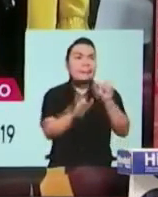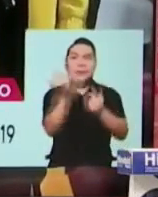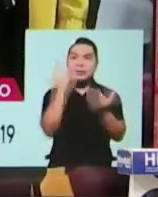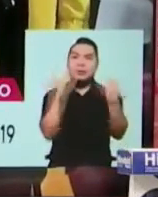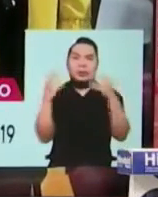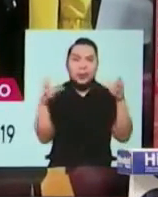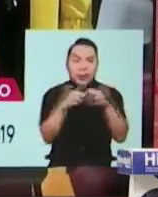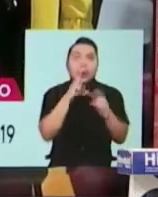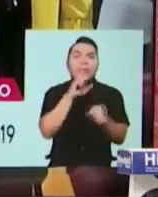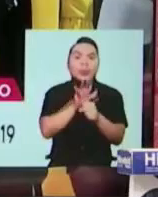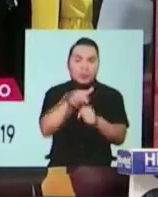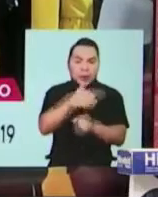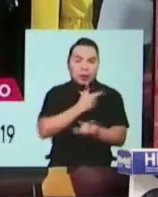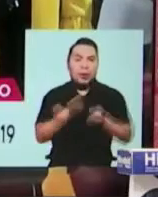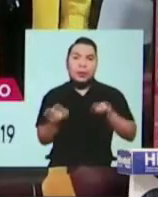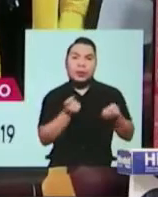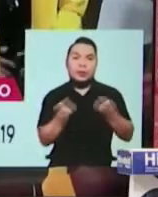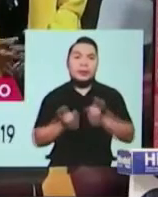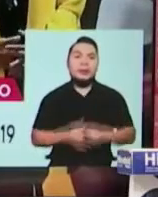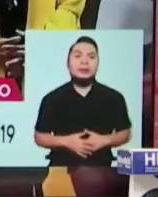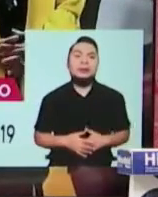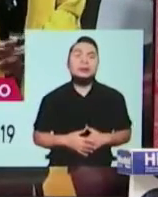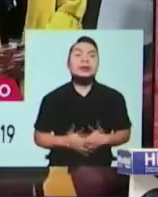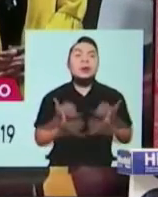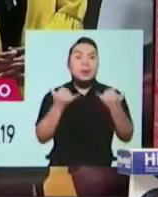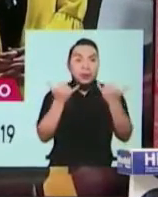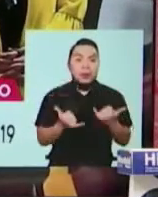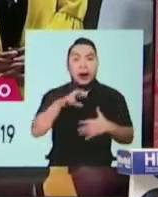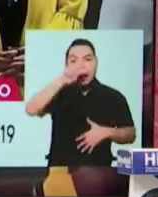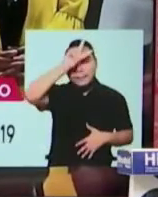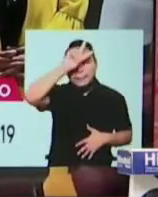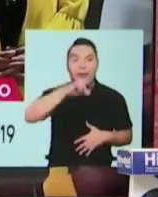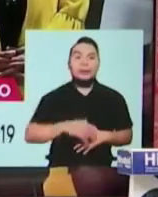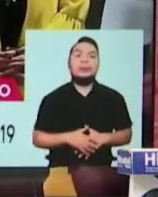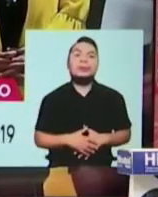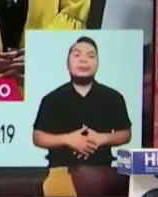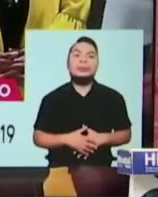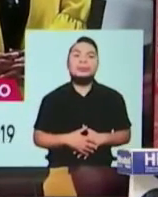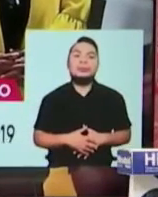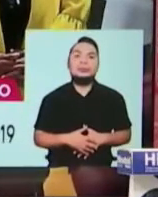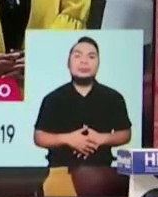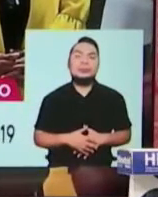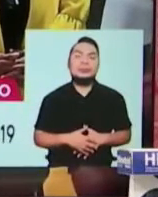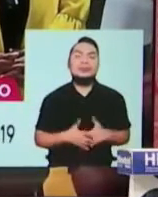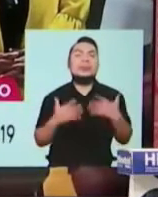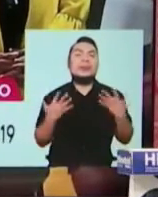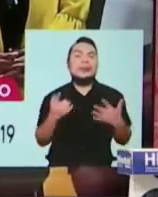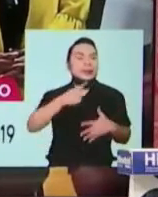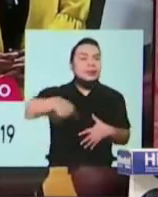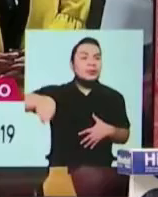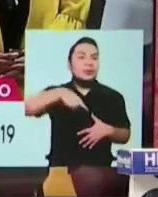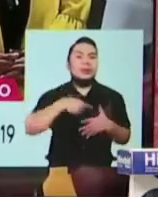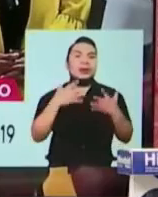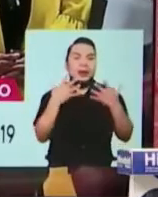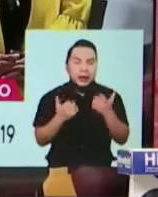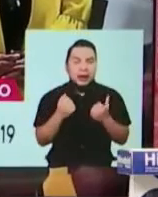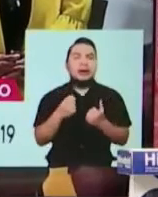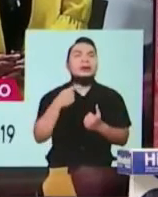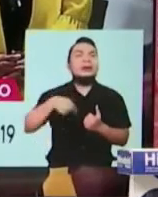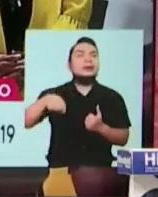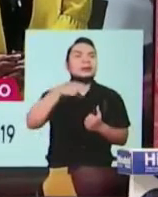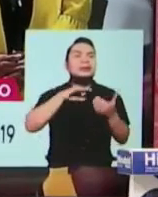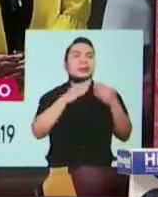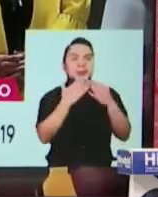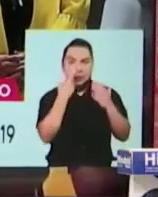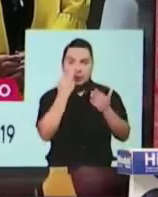pones a traer hijos al mundo para que te lo mantenga el Estado. O sea, eso es algo muy básico, porque hay gente que cree que el Estado